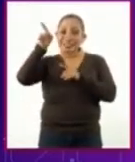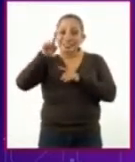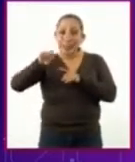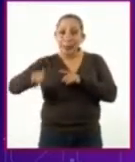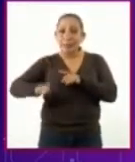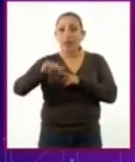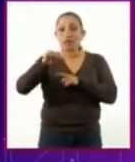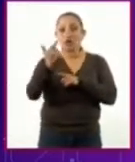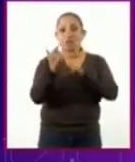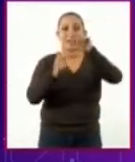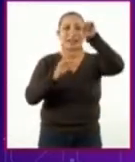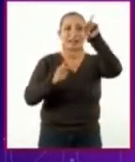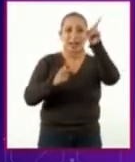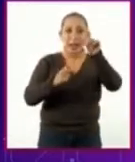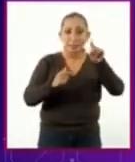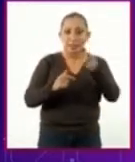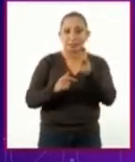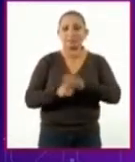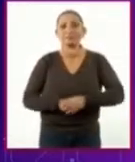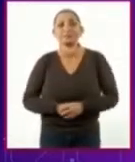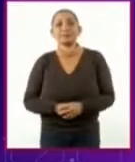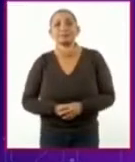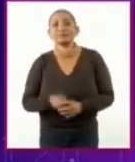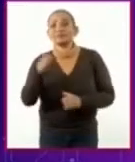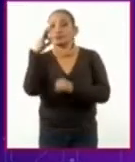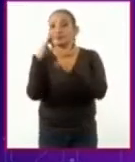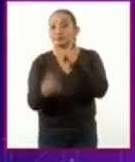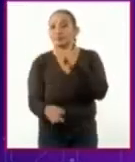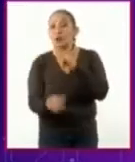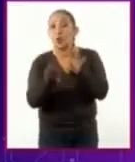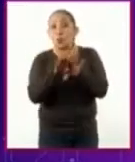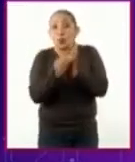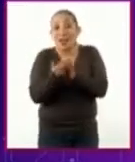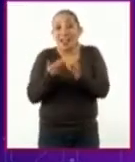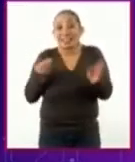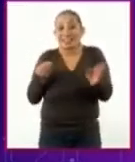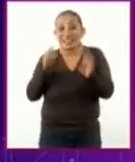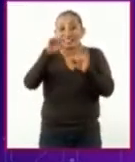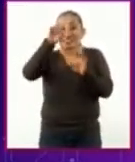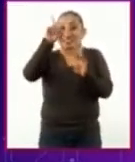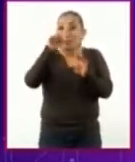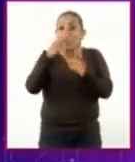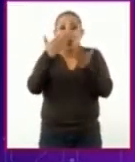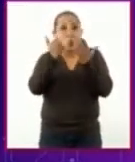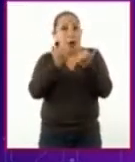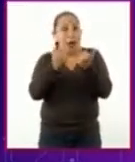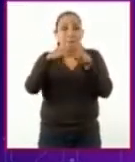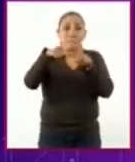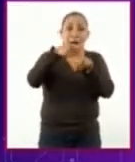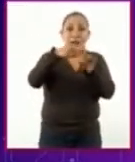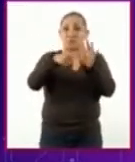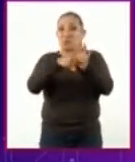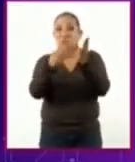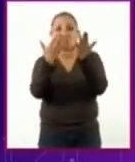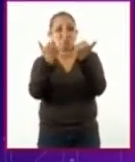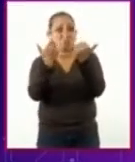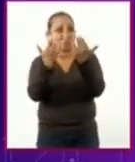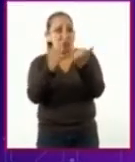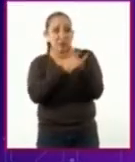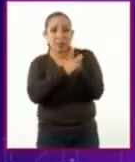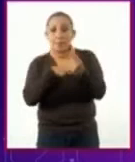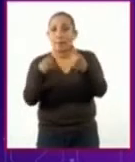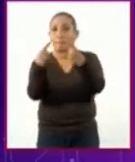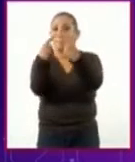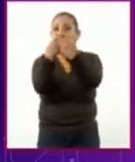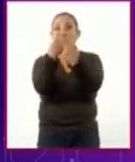llave, 12 se cierra llave. Por último, como antes de la llave no hay signos de menos ni de más, debemos